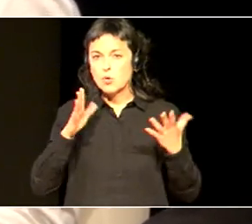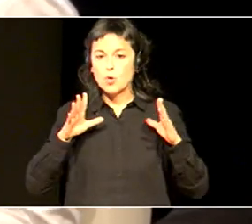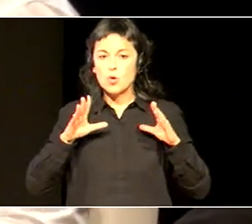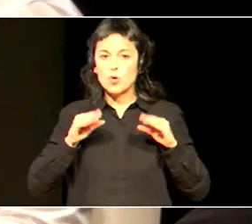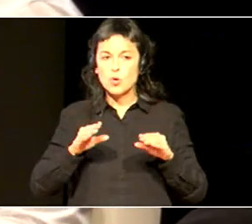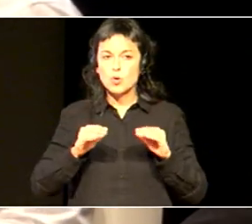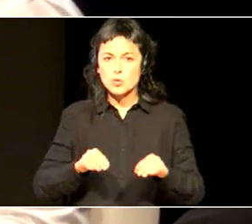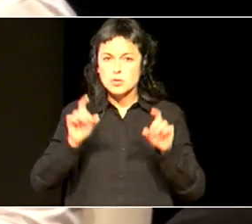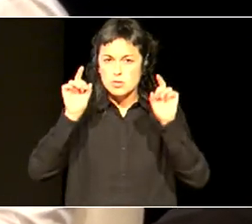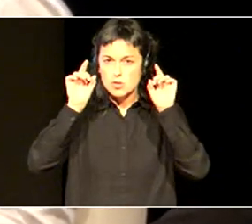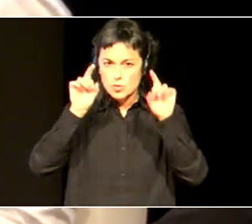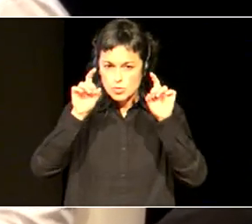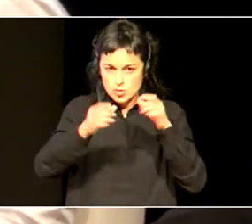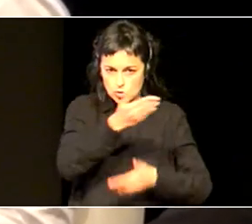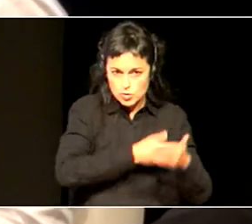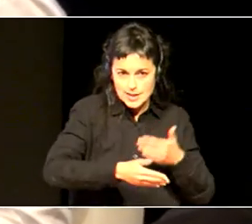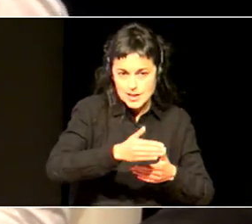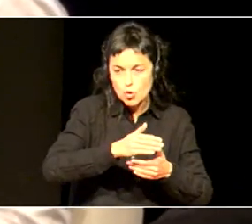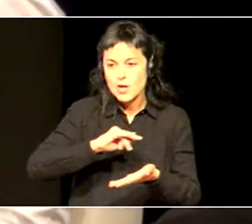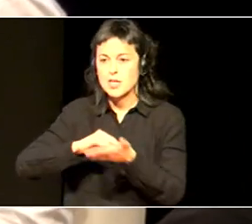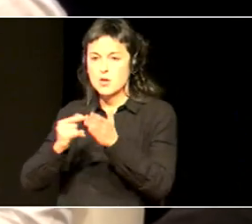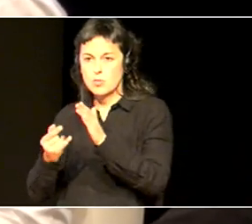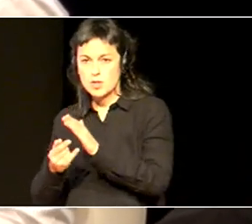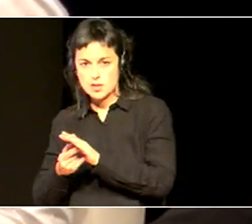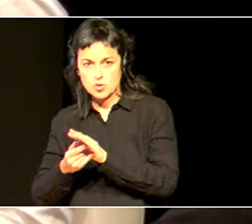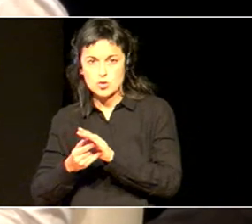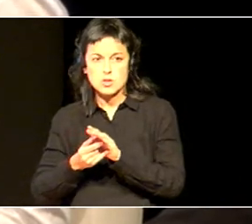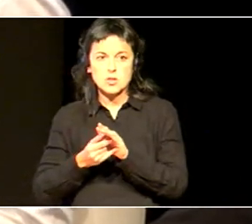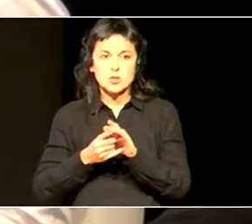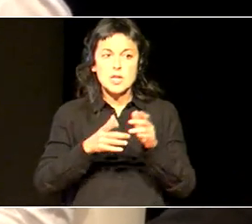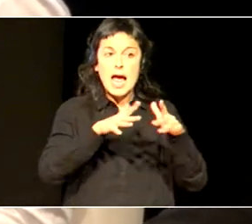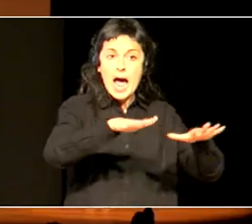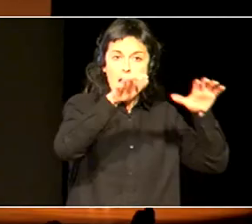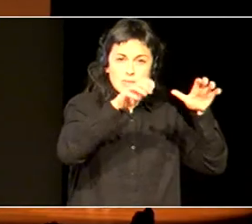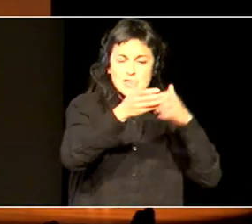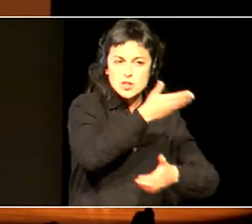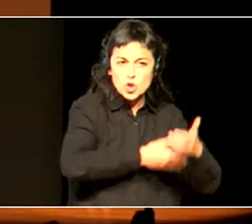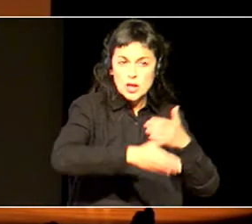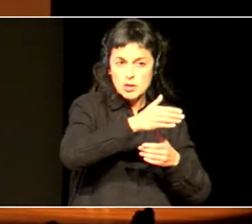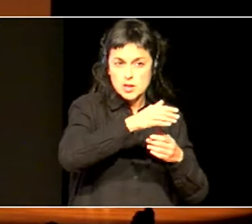aprendizajes colaborativos y proyectos. Dentro de los aprendizajes colaborativos tenemos